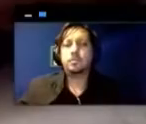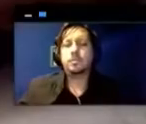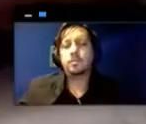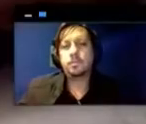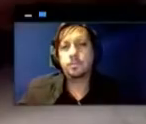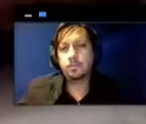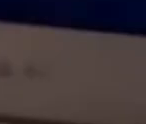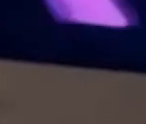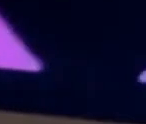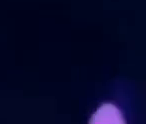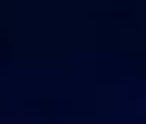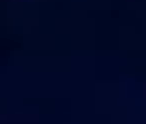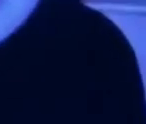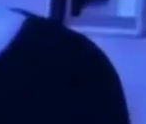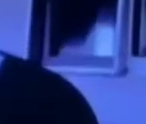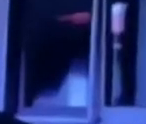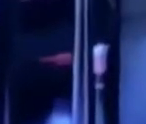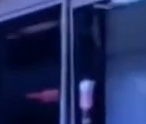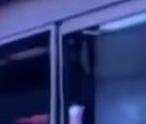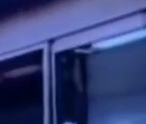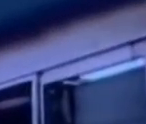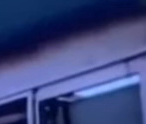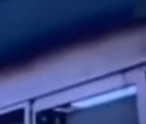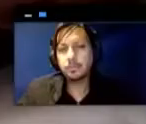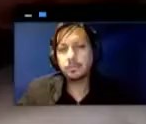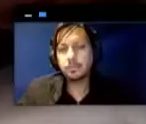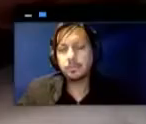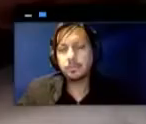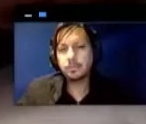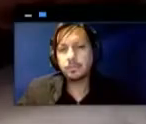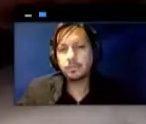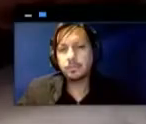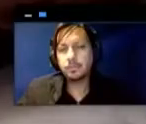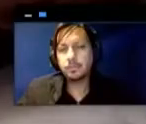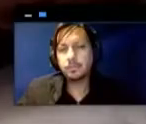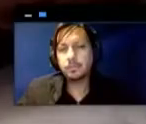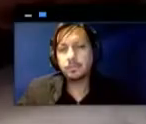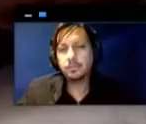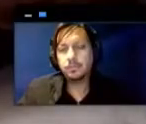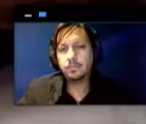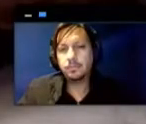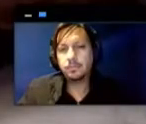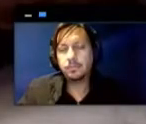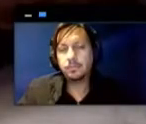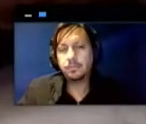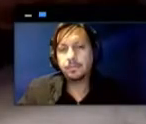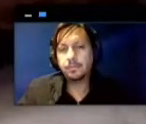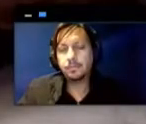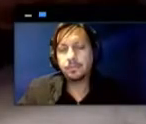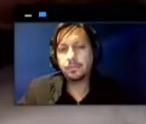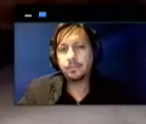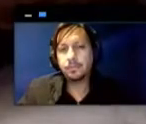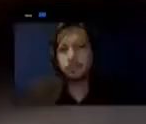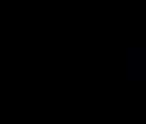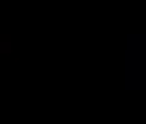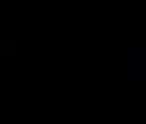solamente vamos a tener un referente histórico, sino que también vamos a tener un referente de una mujer que ha estudiado, que probablemente se ha esforzado muchísimo para